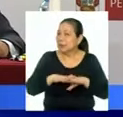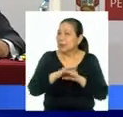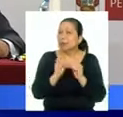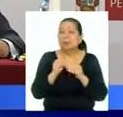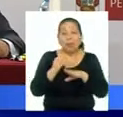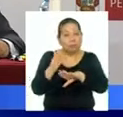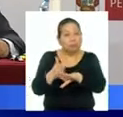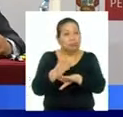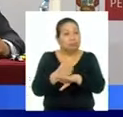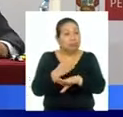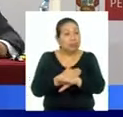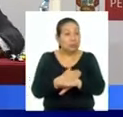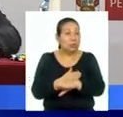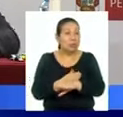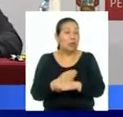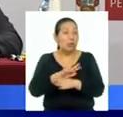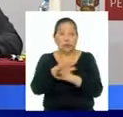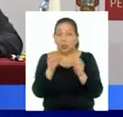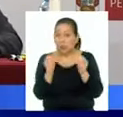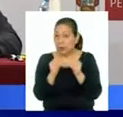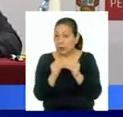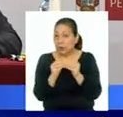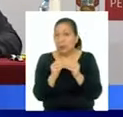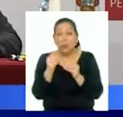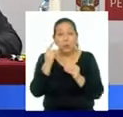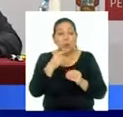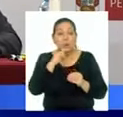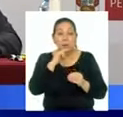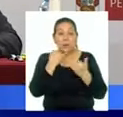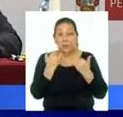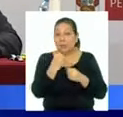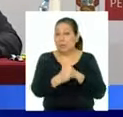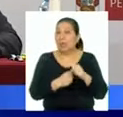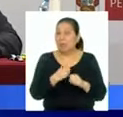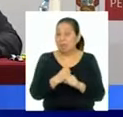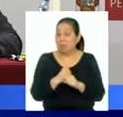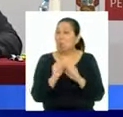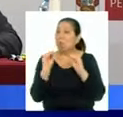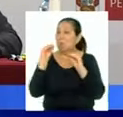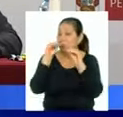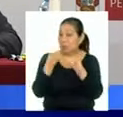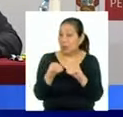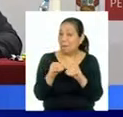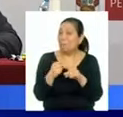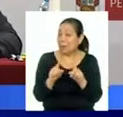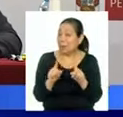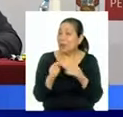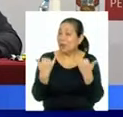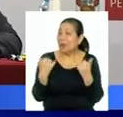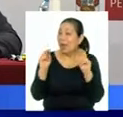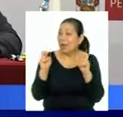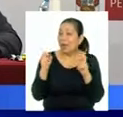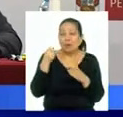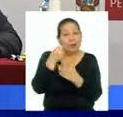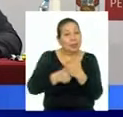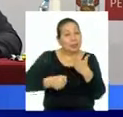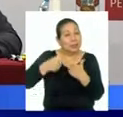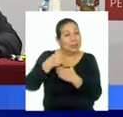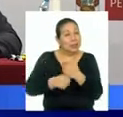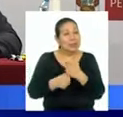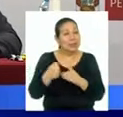se van a desarrollar 12 en total centros de emergencia mujer este año. Le hemos dado especial prioridad al tema de la lucha